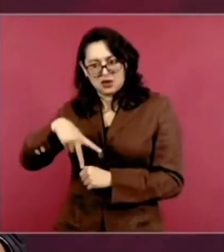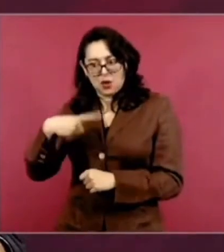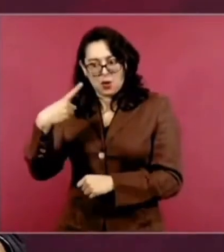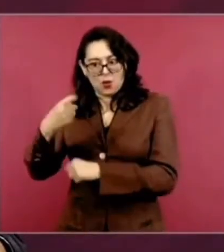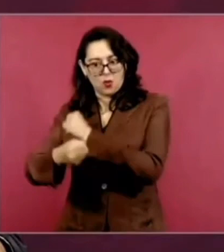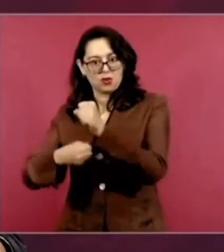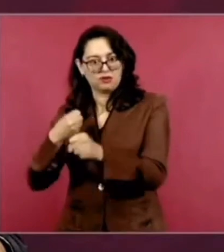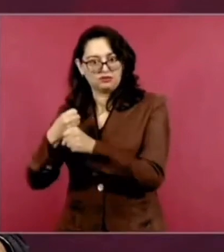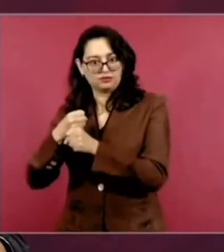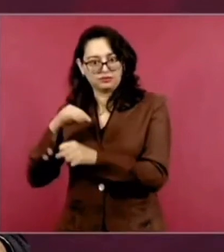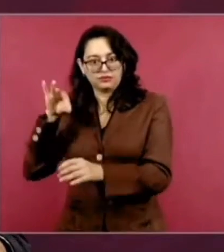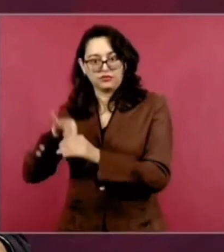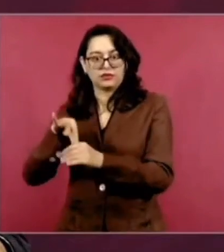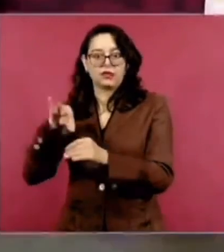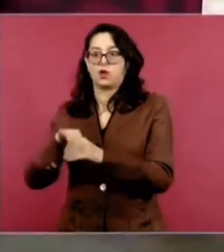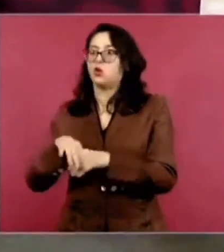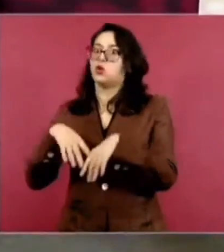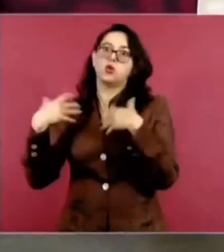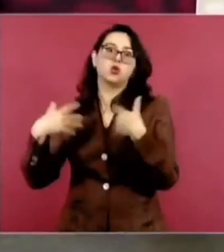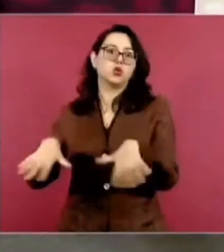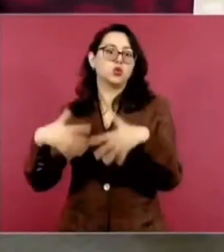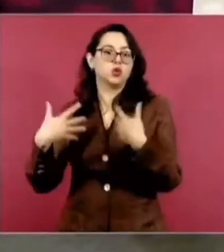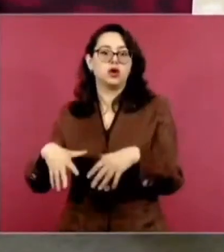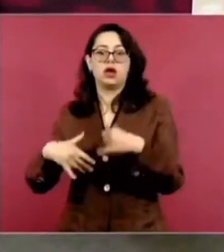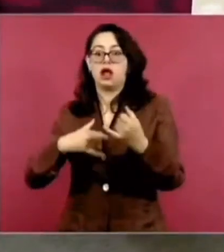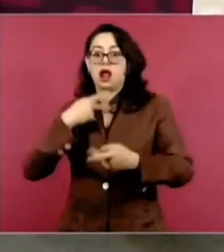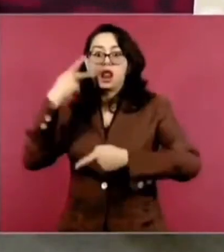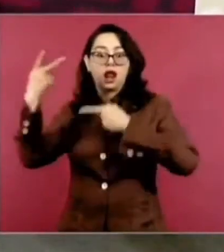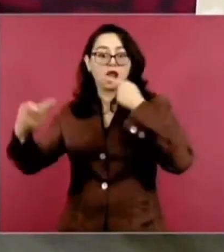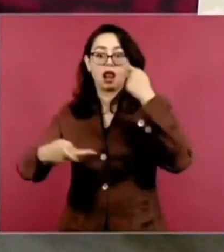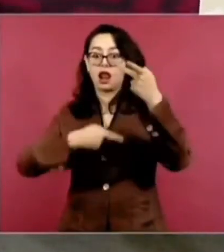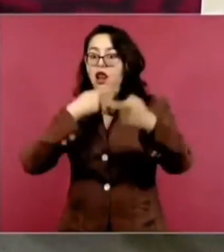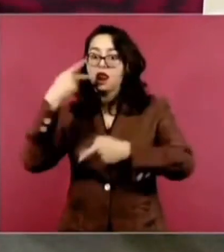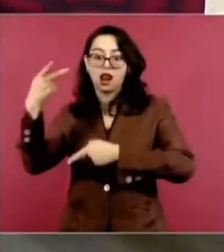hay mucha tinta, como se decía antes,